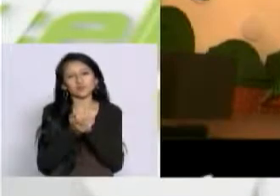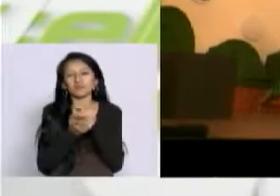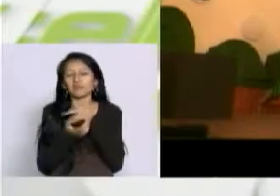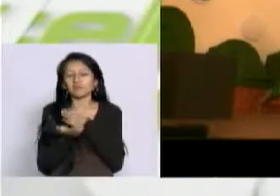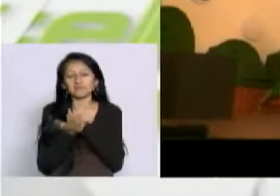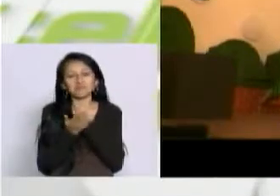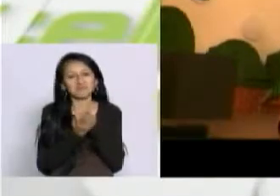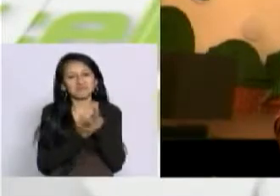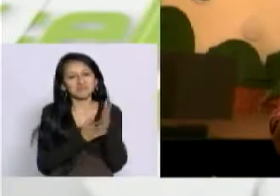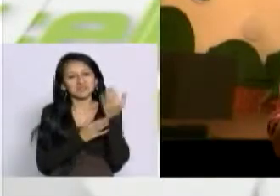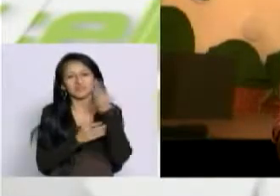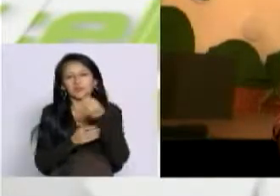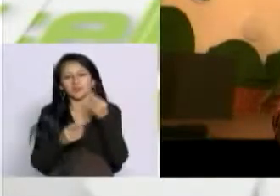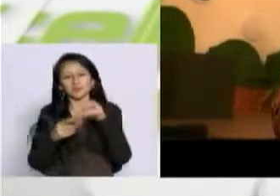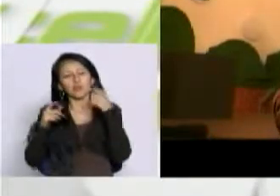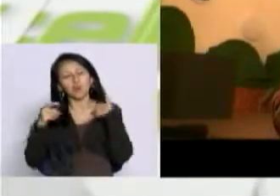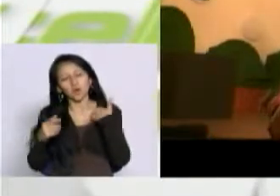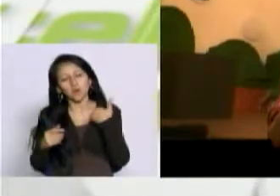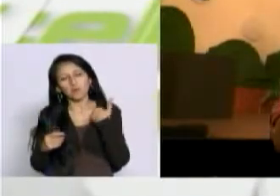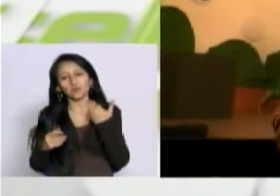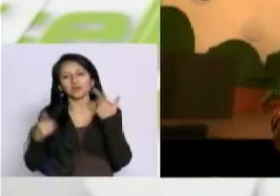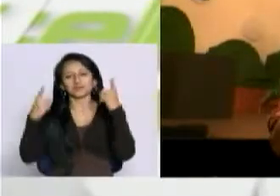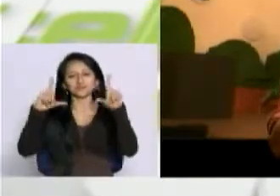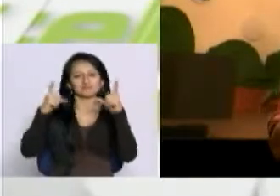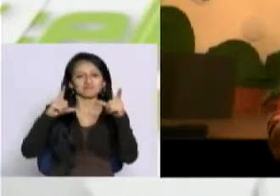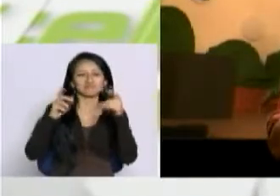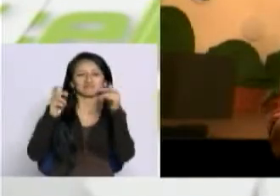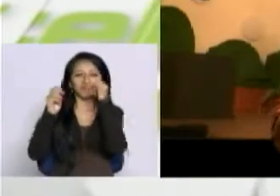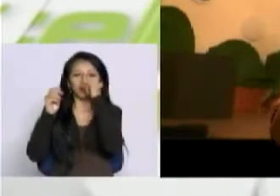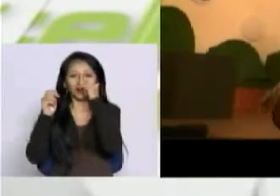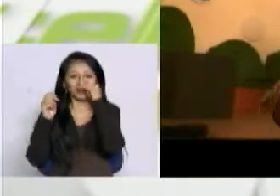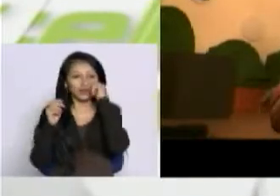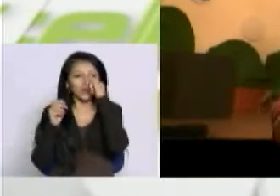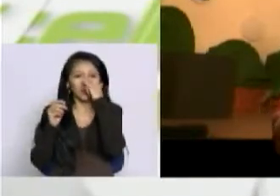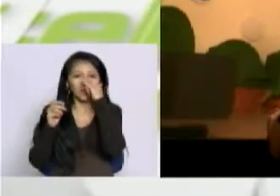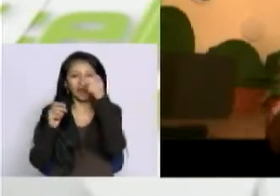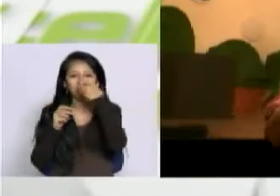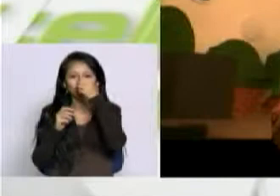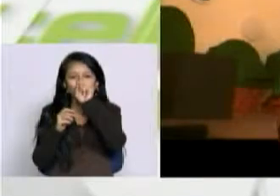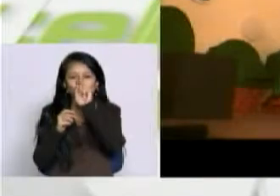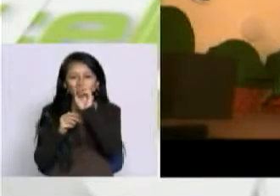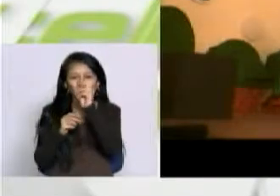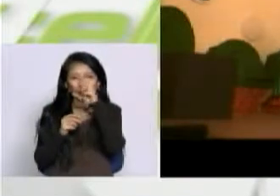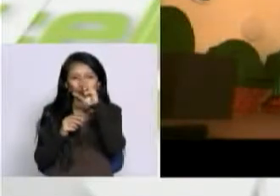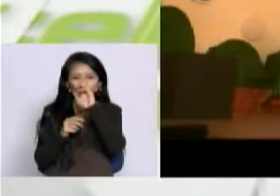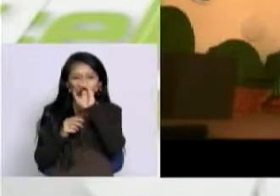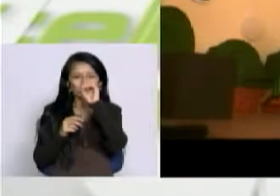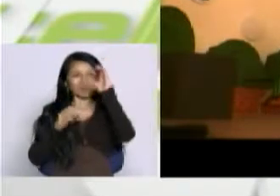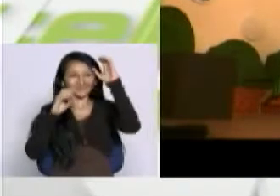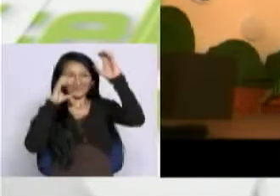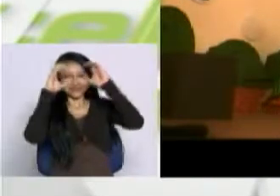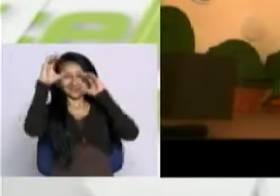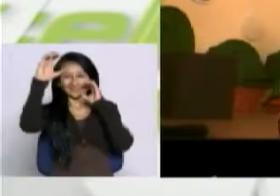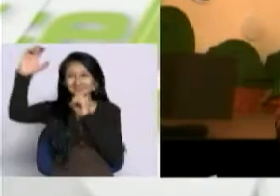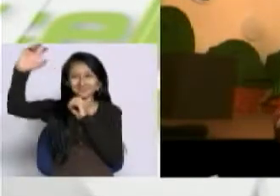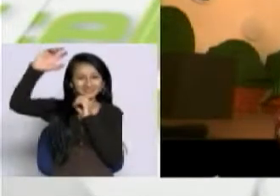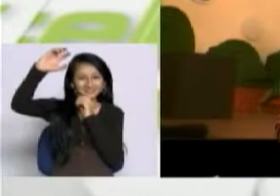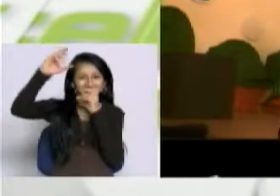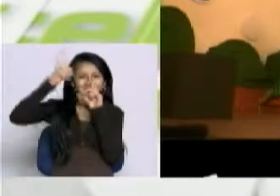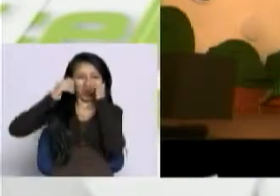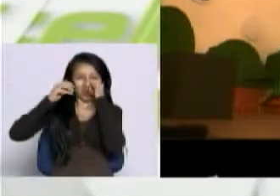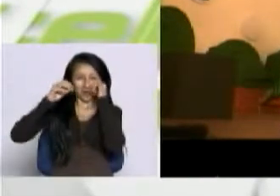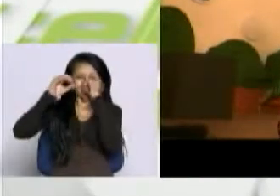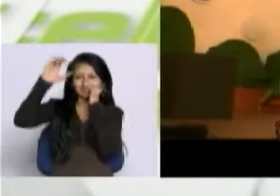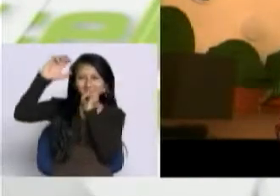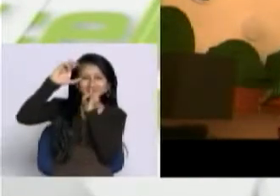Formato. Veníamos manejando este formato, teníamos las cámaras GoPro que eran las que nos acompañaban en estudio. Empezamos a hacer